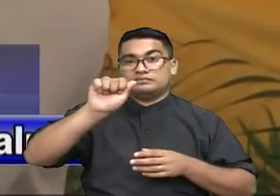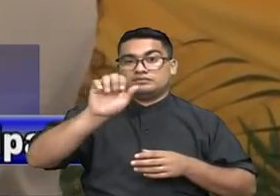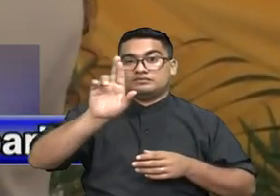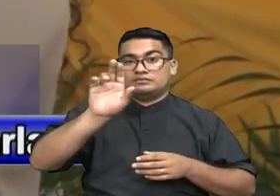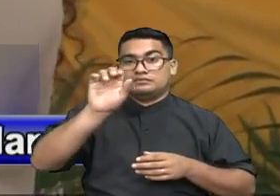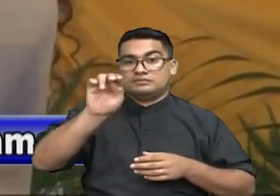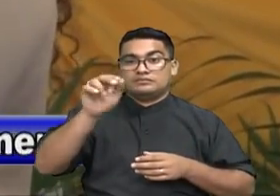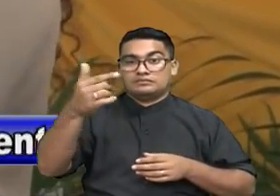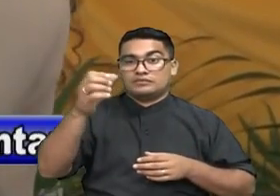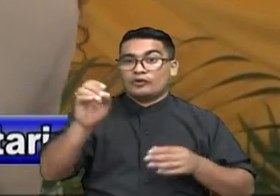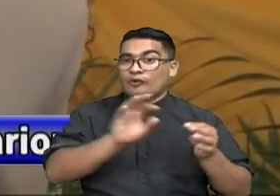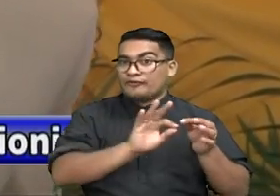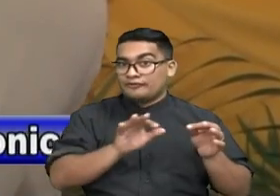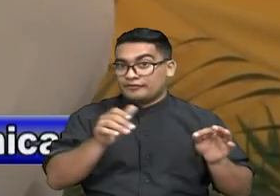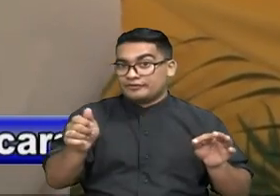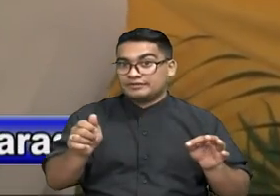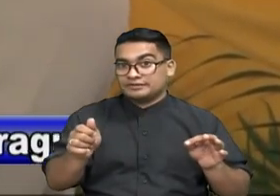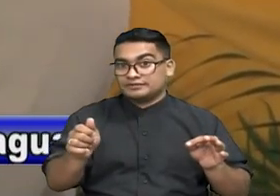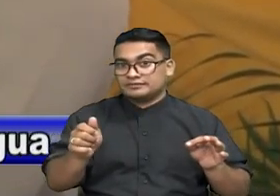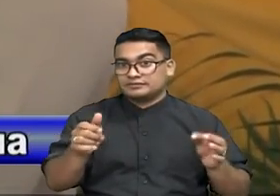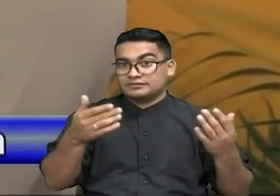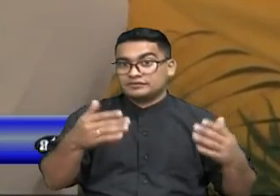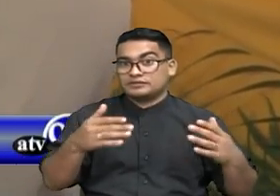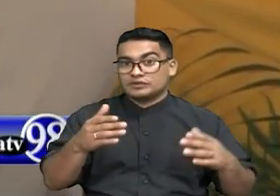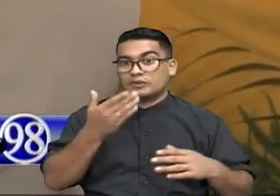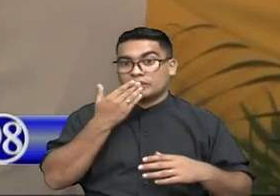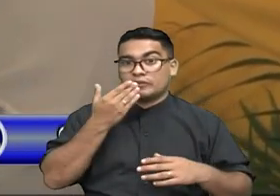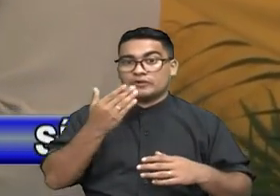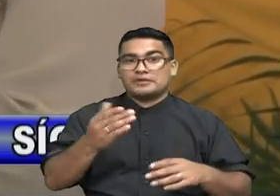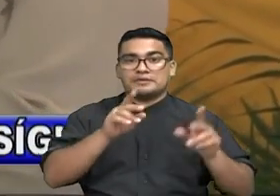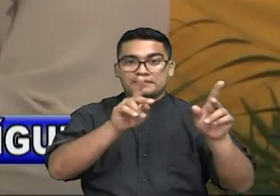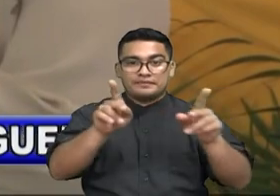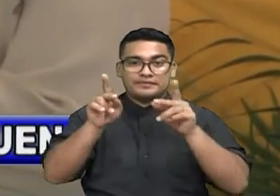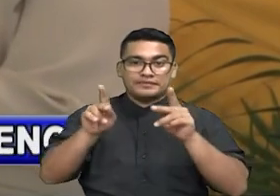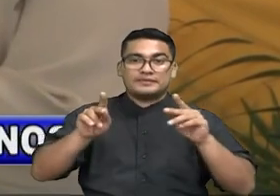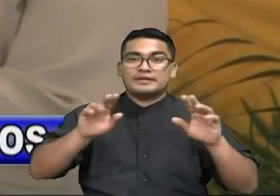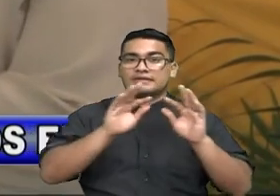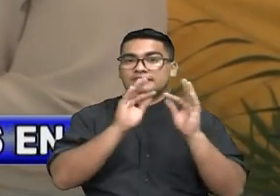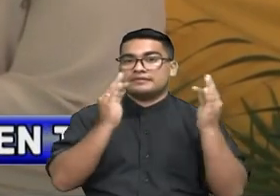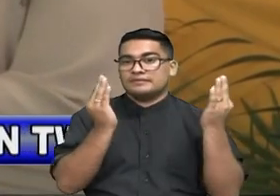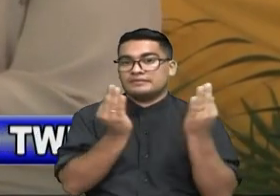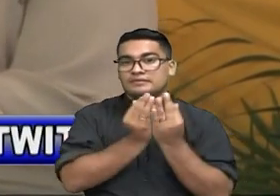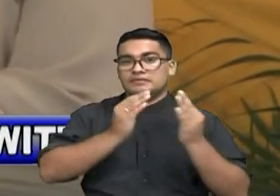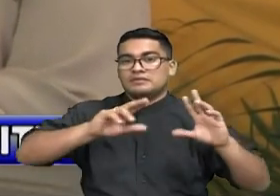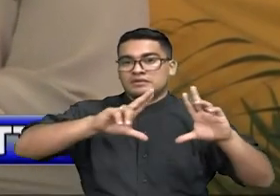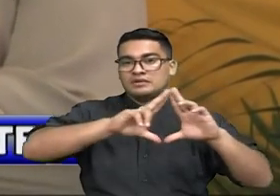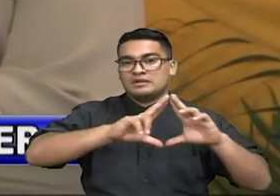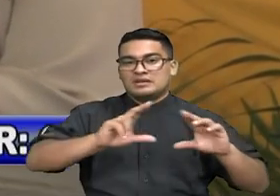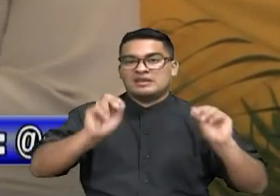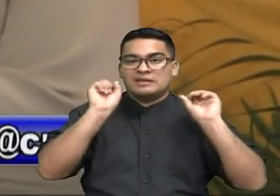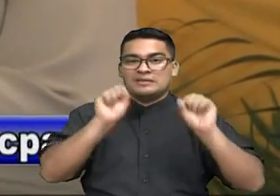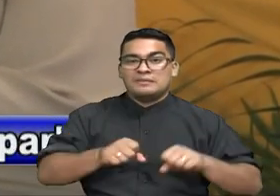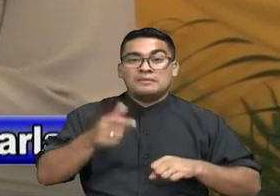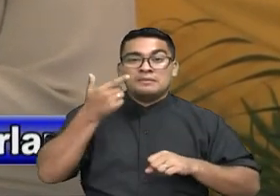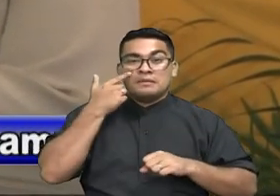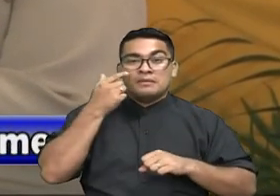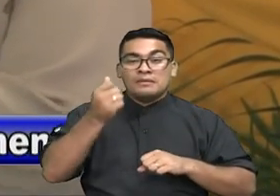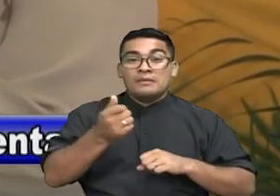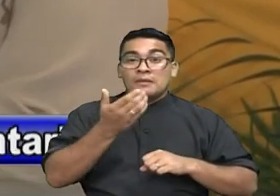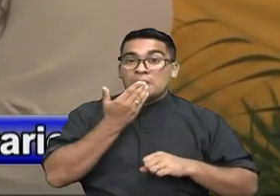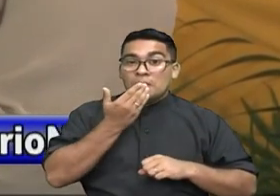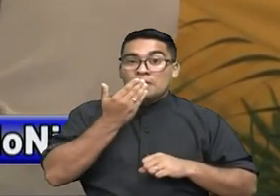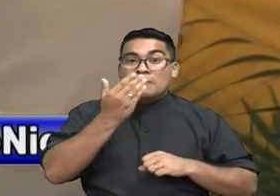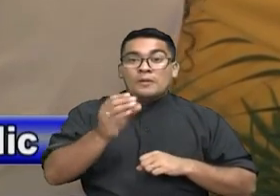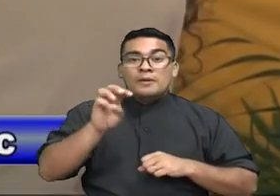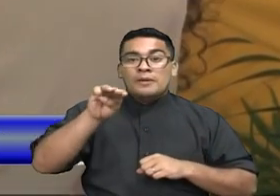ese cultivo maravilloso que es, ¿verdad? Que cada vez las familias nicaragüenses conozcan más sobre las bondades